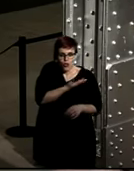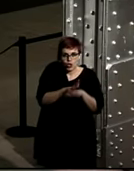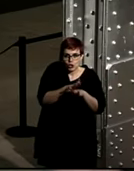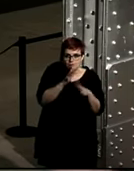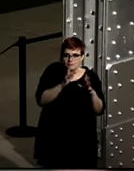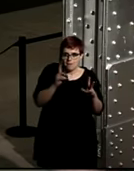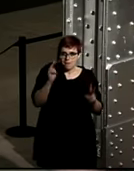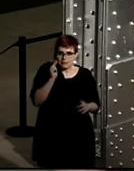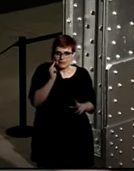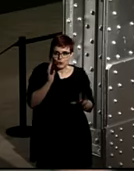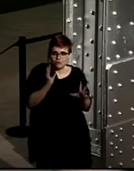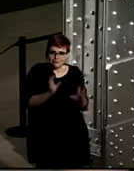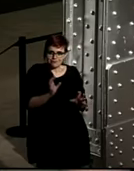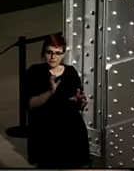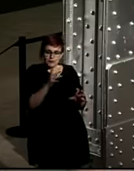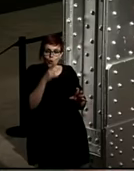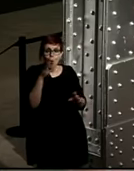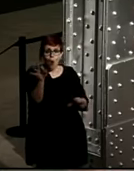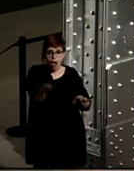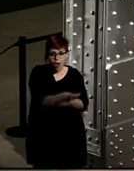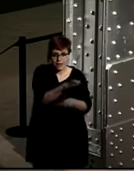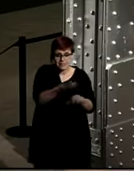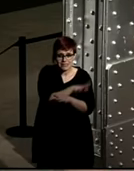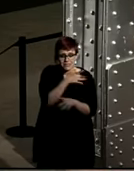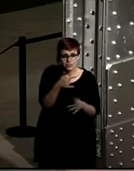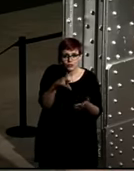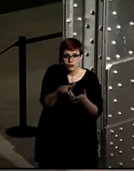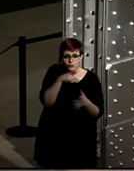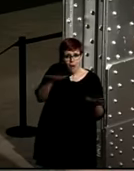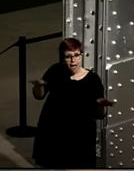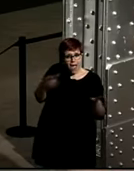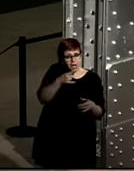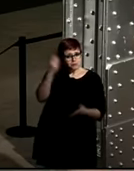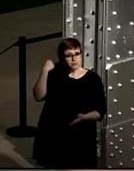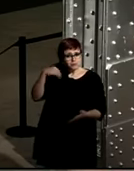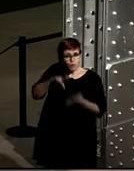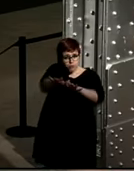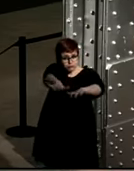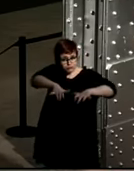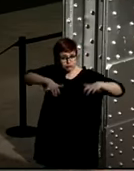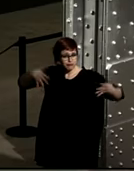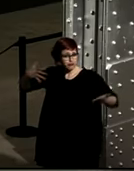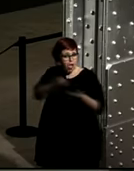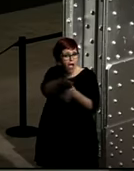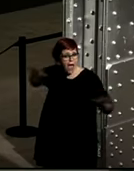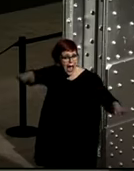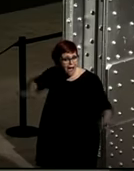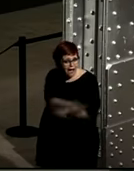nadie, o cuando quieres crear risas que el cine se cae, esa sensación